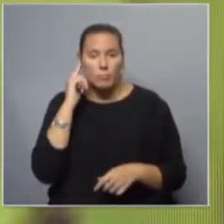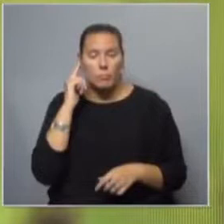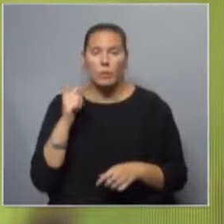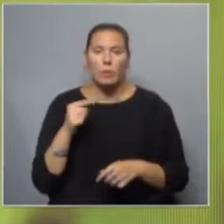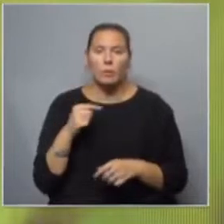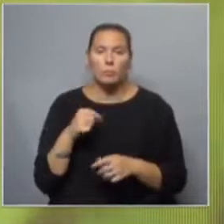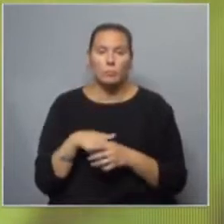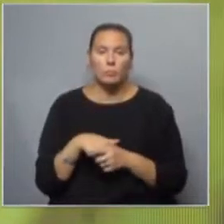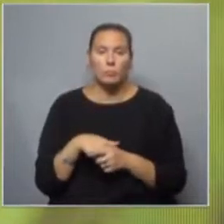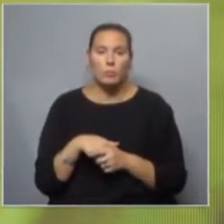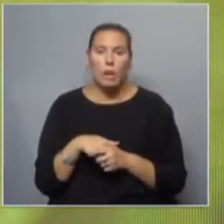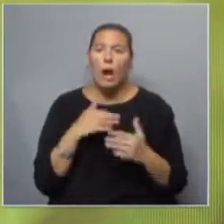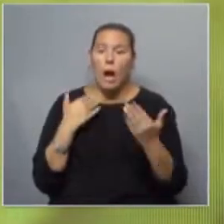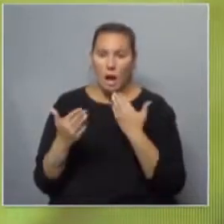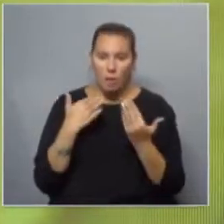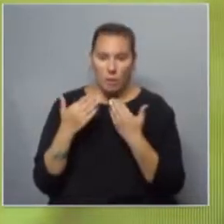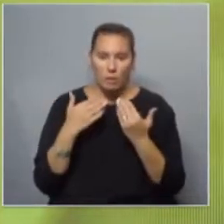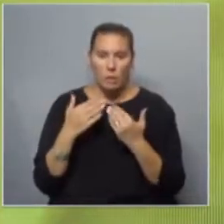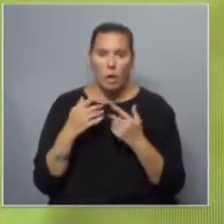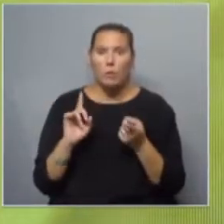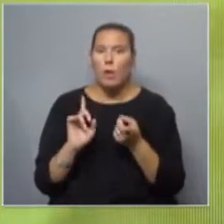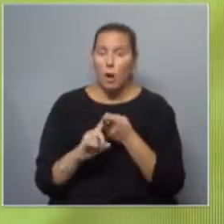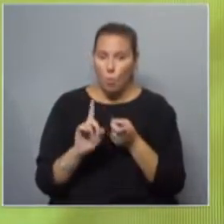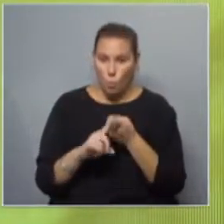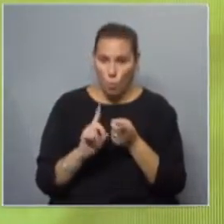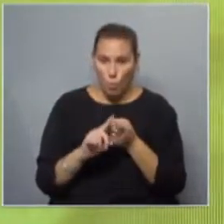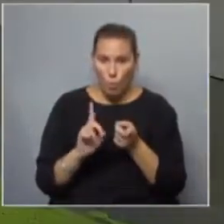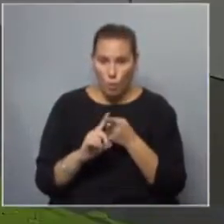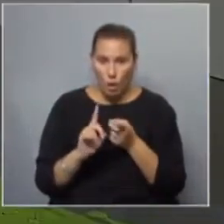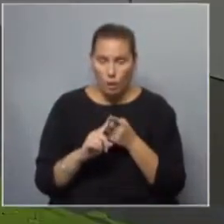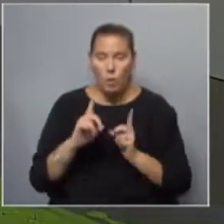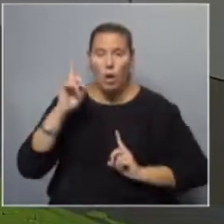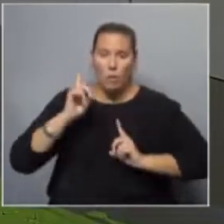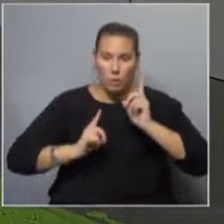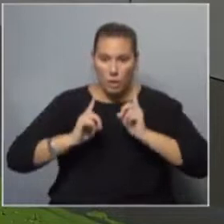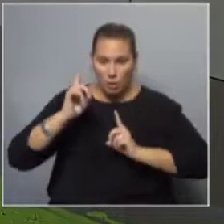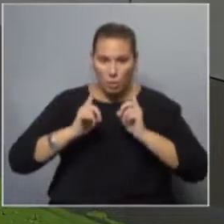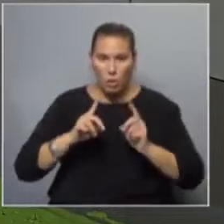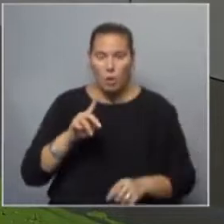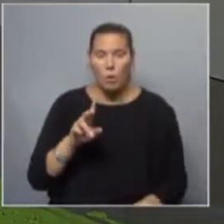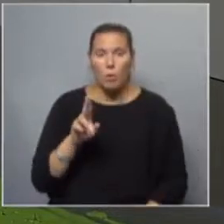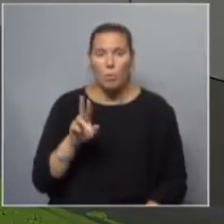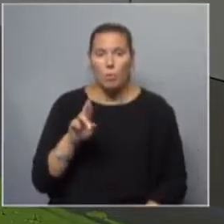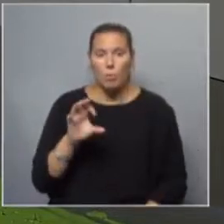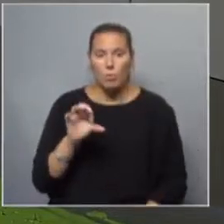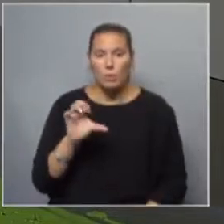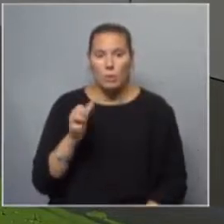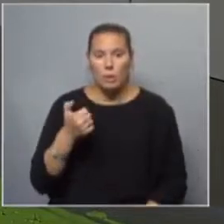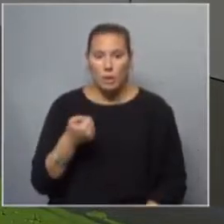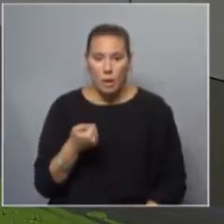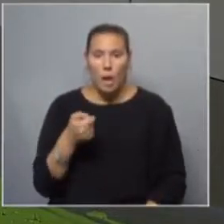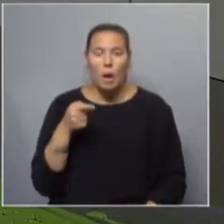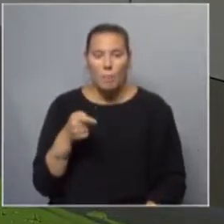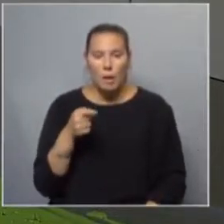estuvimos hablando, hay un convenio que existe entre la UDELAR y la URSEA justamente para que